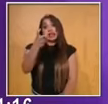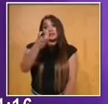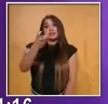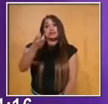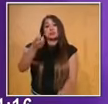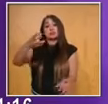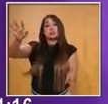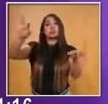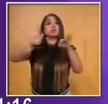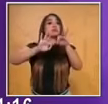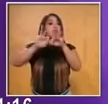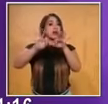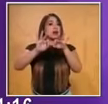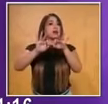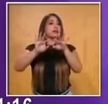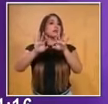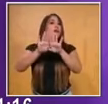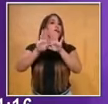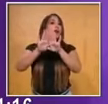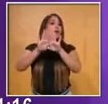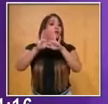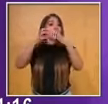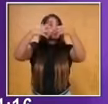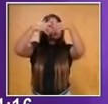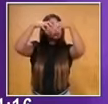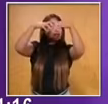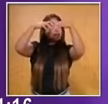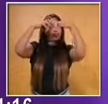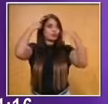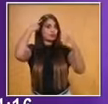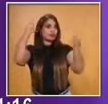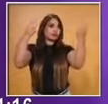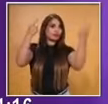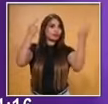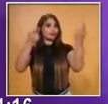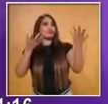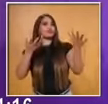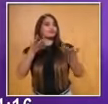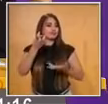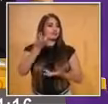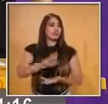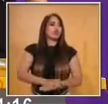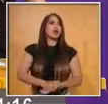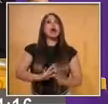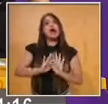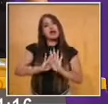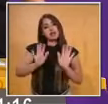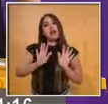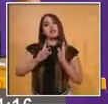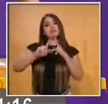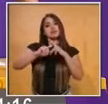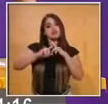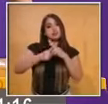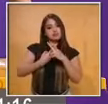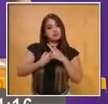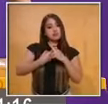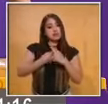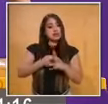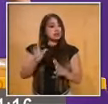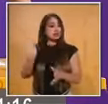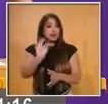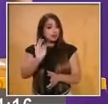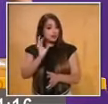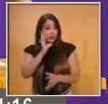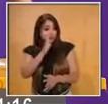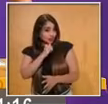estás trabajando ambos lados de tu cerebro, ¿ok? Ahora sí, vamos a empezar. Esto si no te salió, necesitas nada más